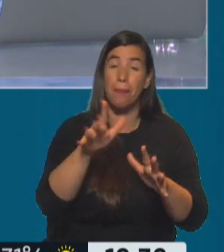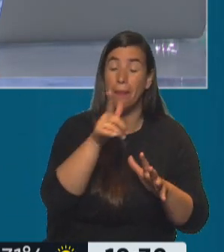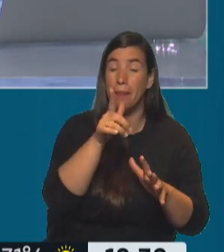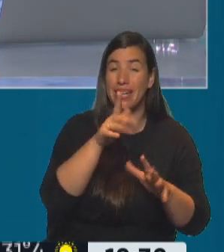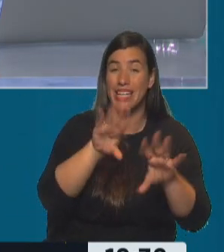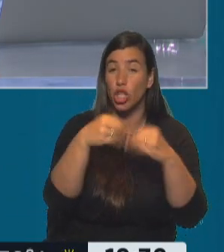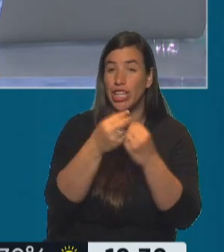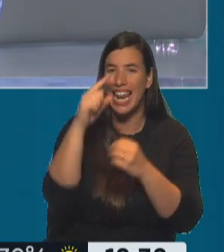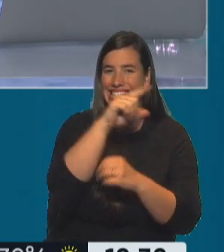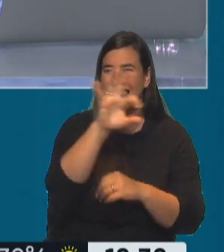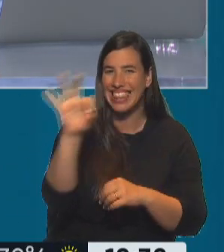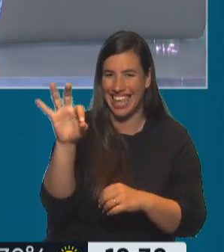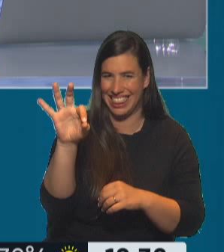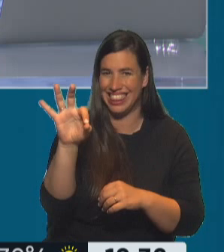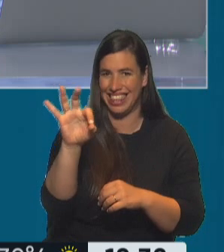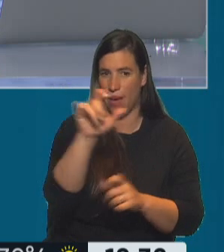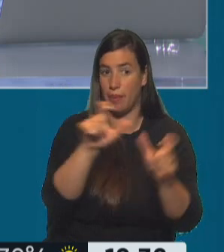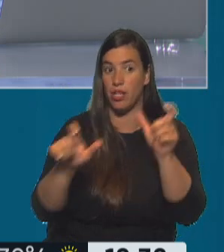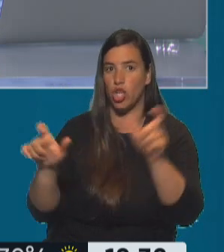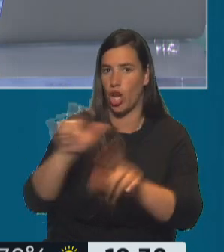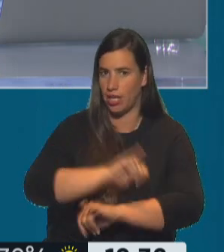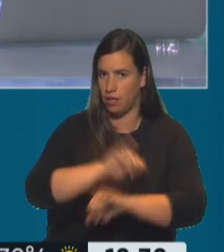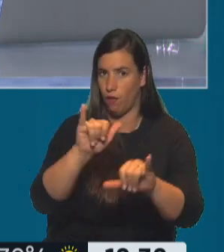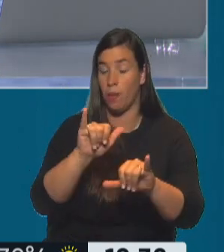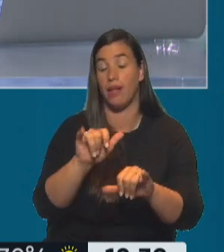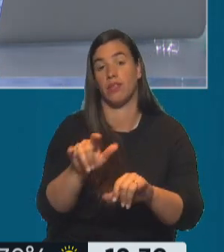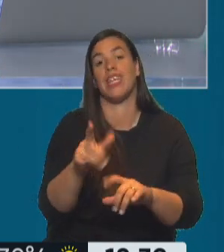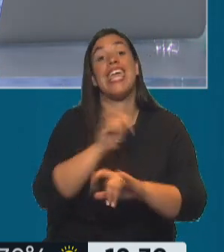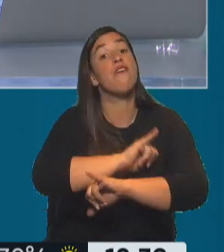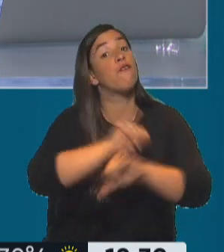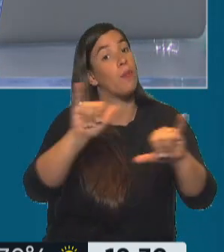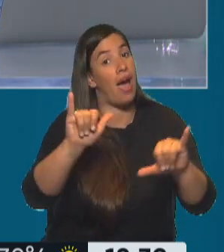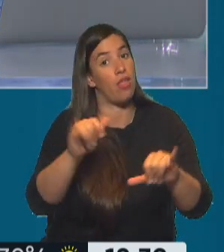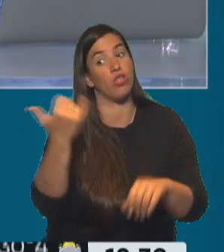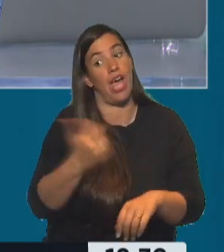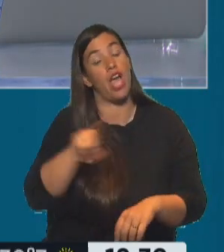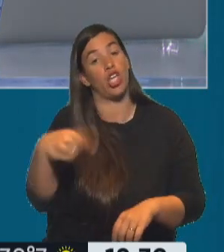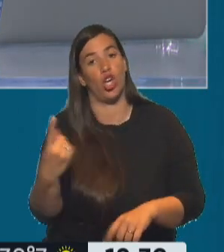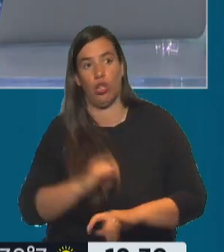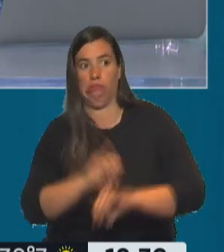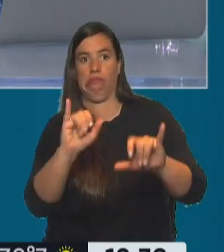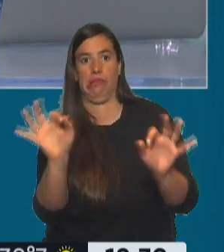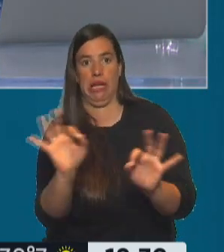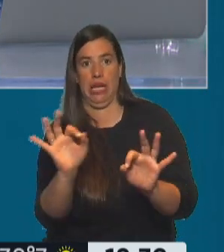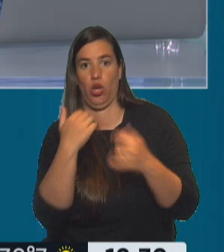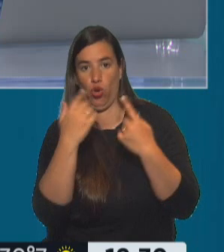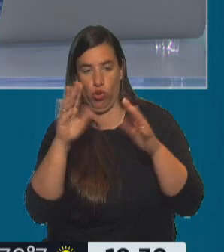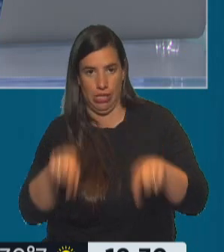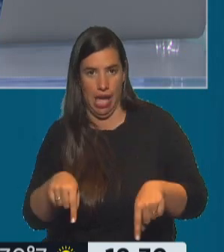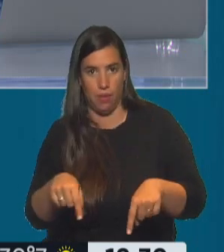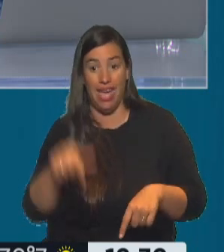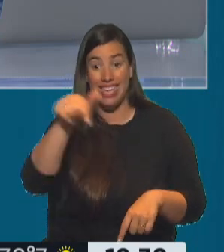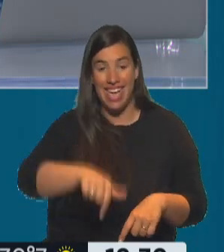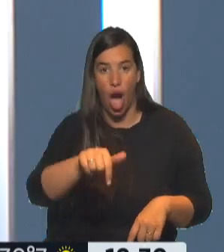Estamos hablando de los que se reportan. Sí. Tengan en cuenta que muchos casos no se reportan. Y ahora pasamos a 380, casi 400 casos. Ahora,